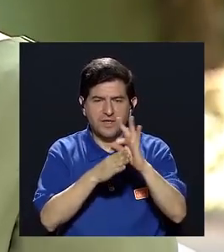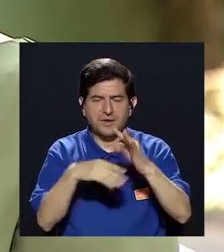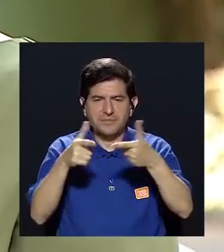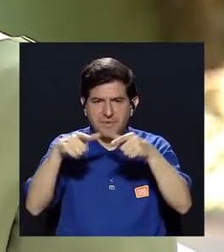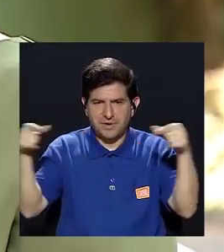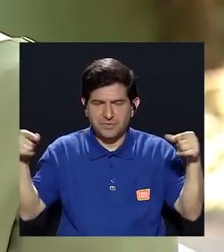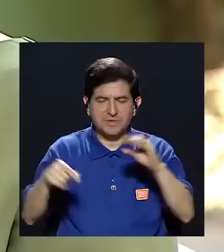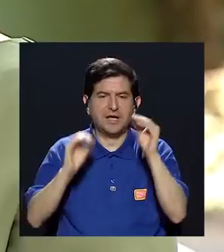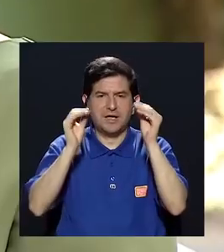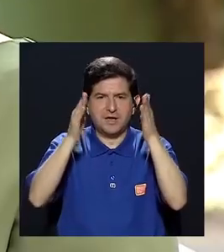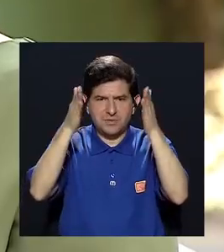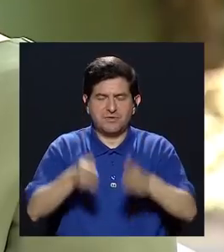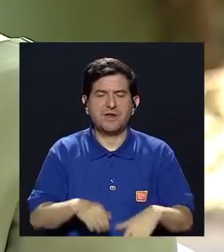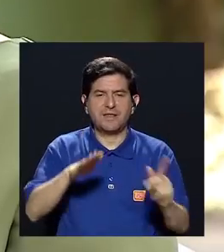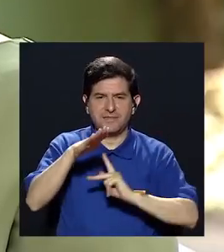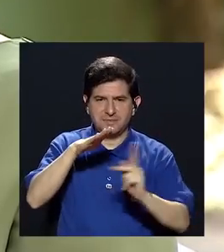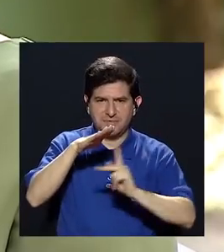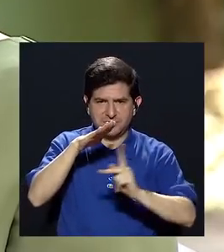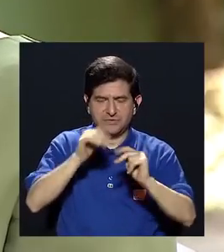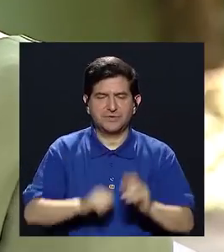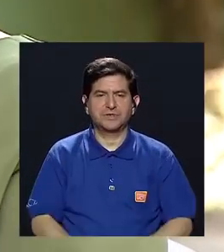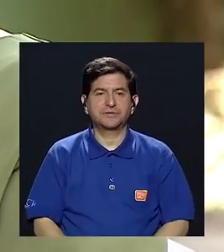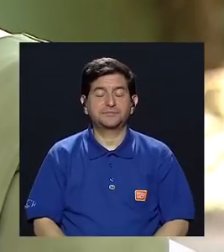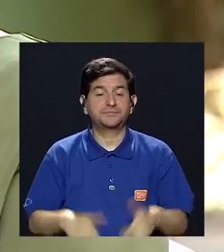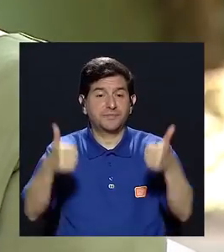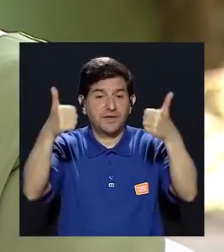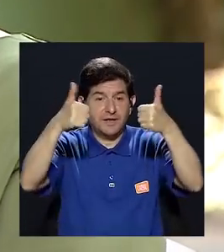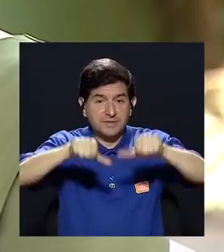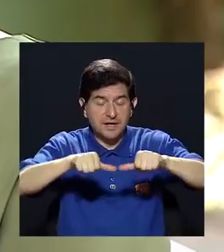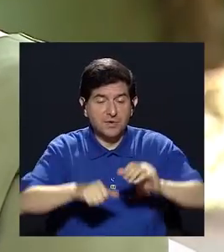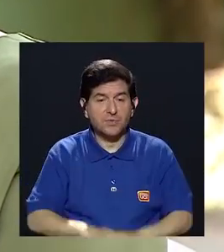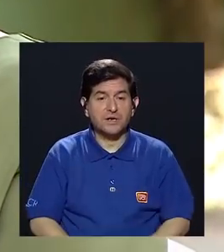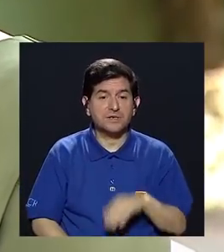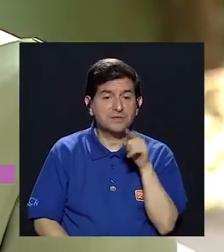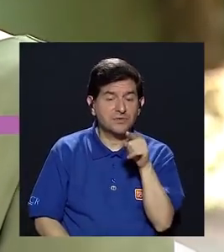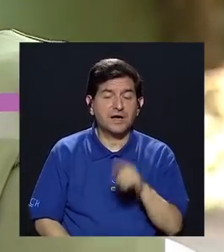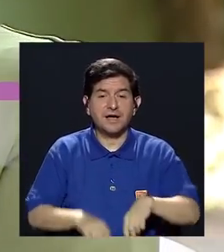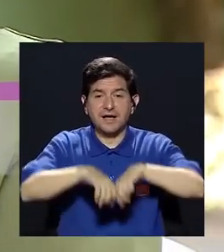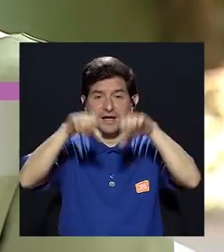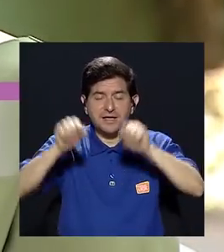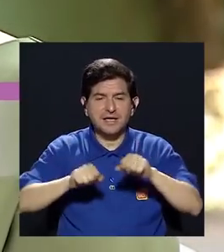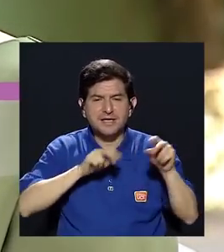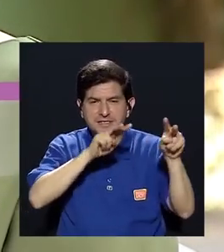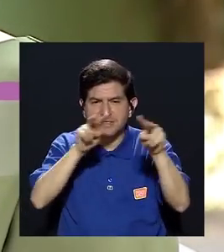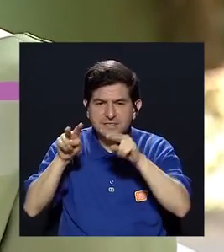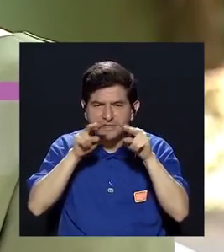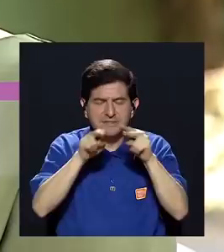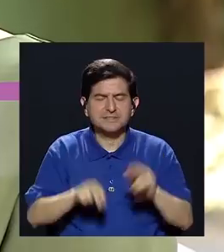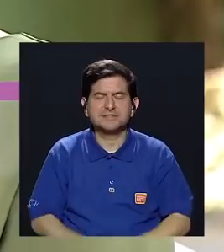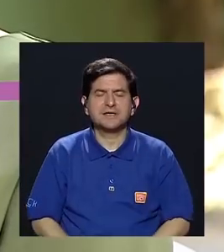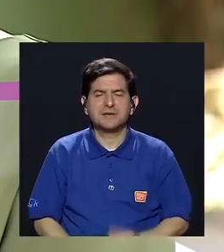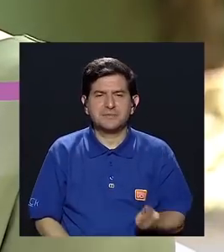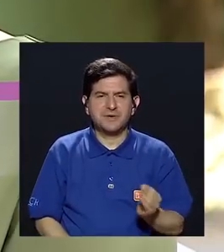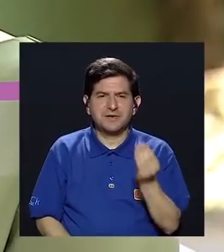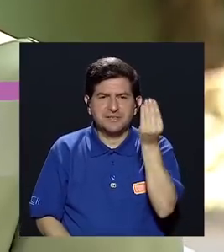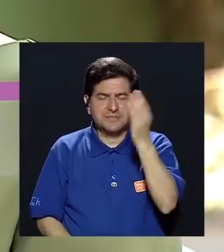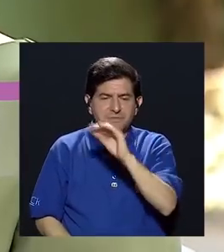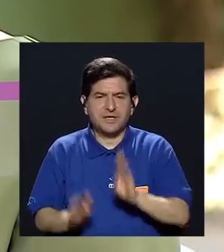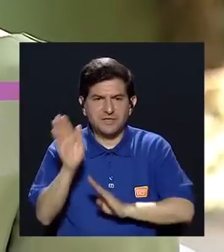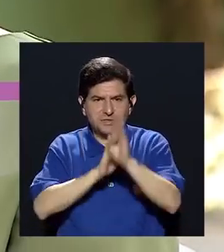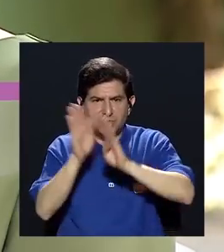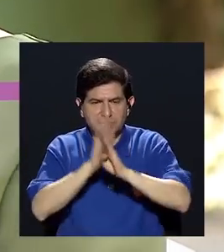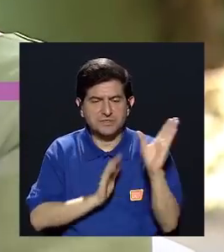de lenguaje y docente en preescolar. Entonces, de acuerdo a lo que se detecta en el sistema de vigilancia del crecimiento y